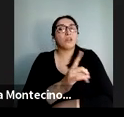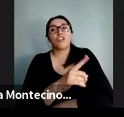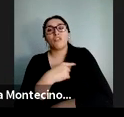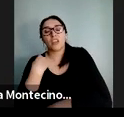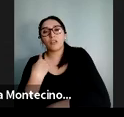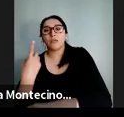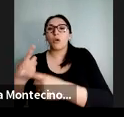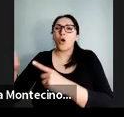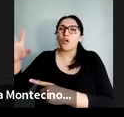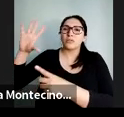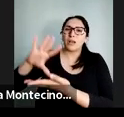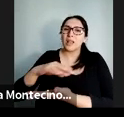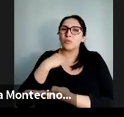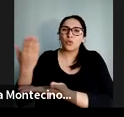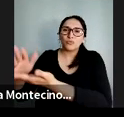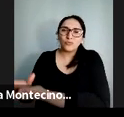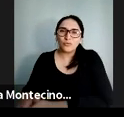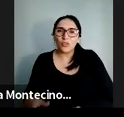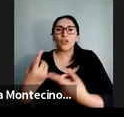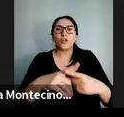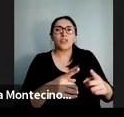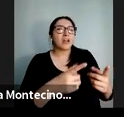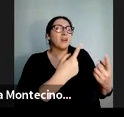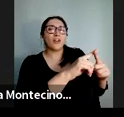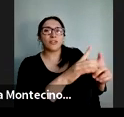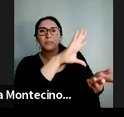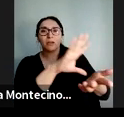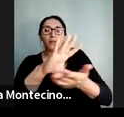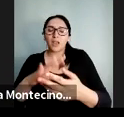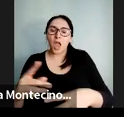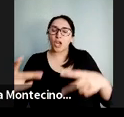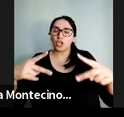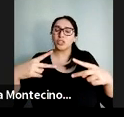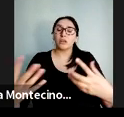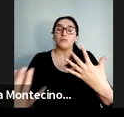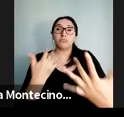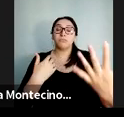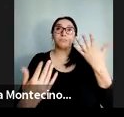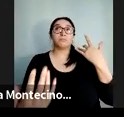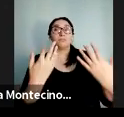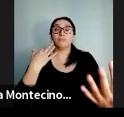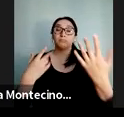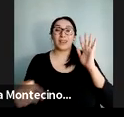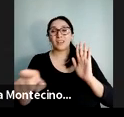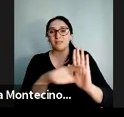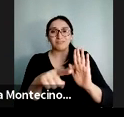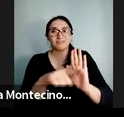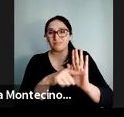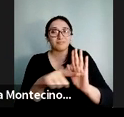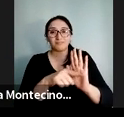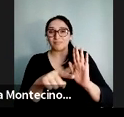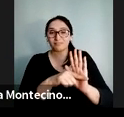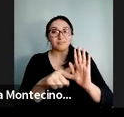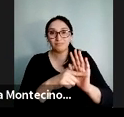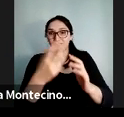país, y se magnifican a veces noticias que en lo práctico no tienen mucha repercusión, pero